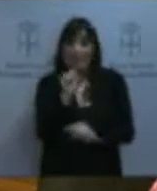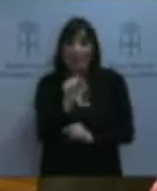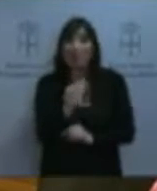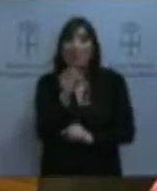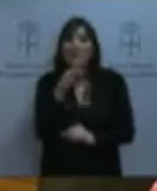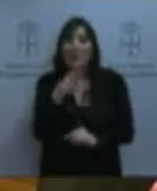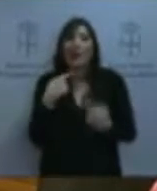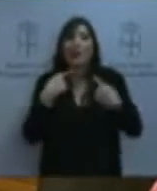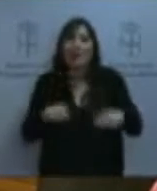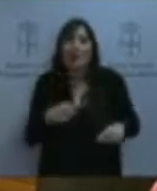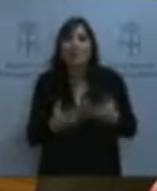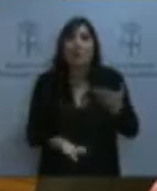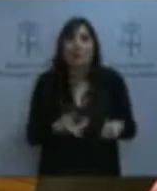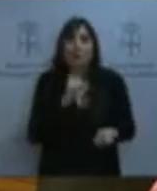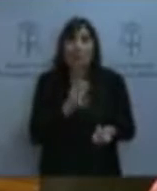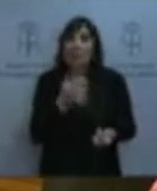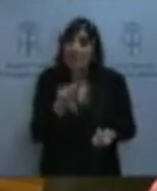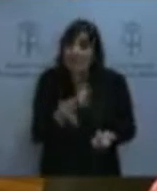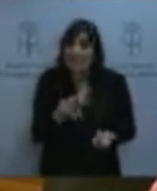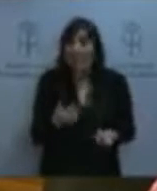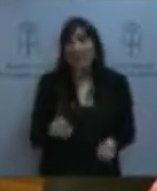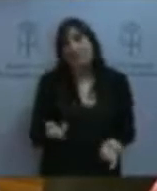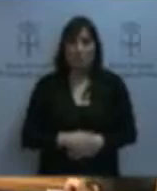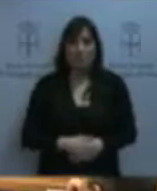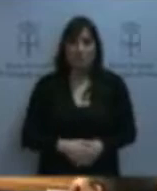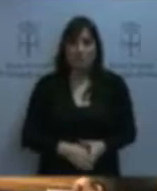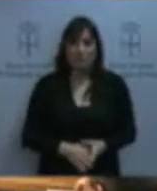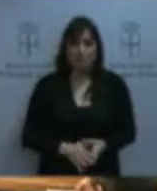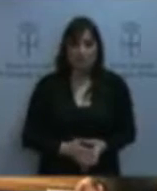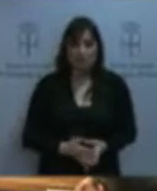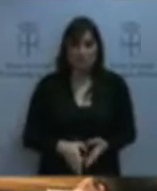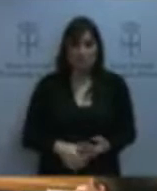el material dañado de dicho banco?